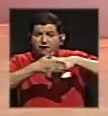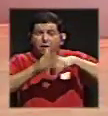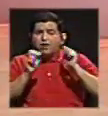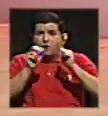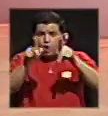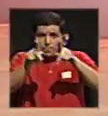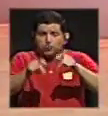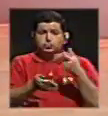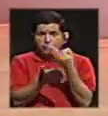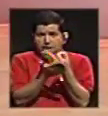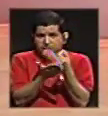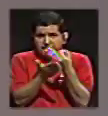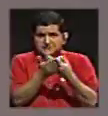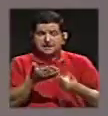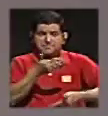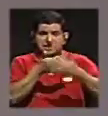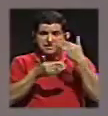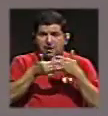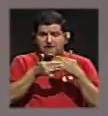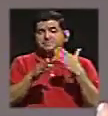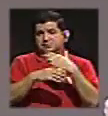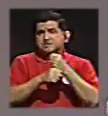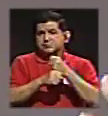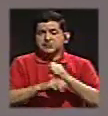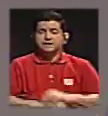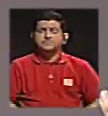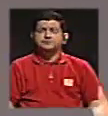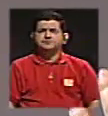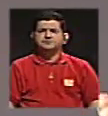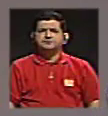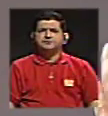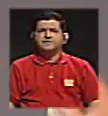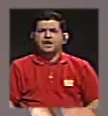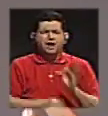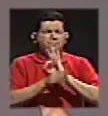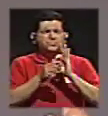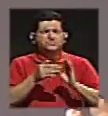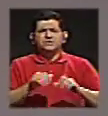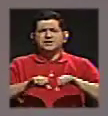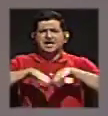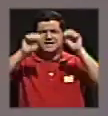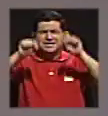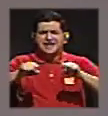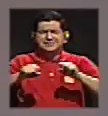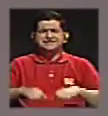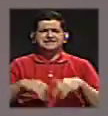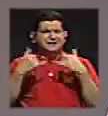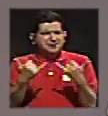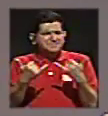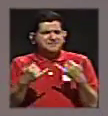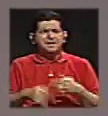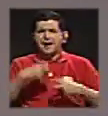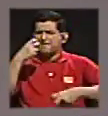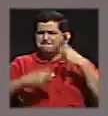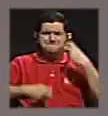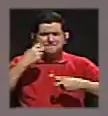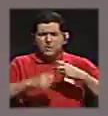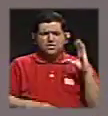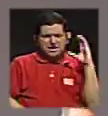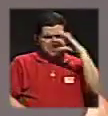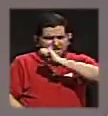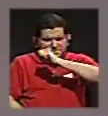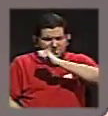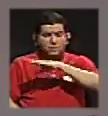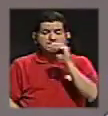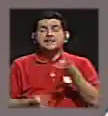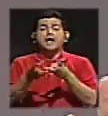posibilidad de financiarse como lo habían hecho hasta ahora qué era Cómo funcionaba sistema actual cuál es el problema que se detectó